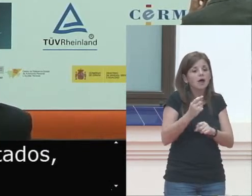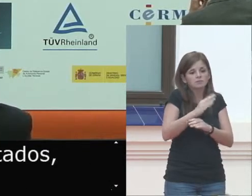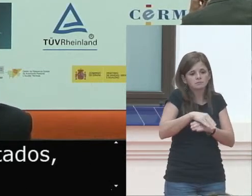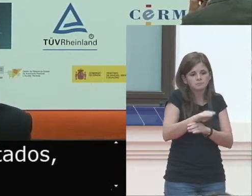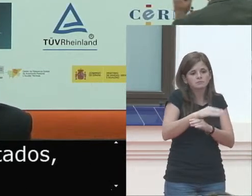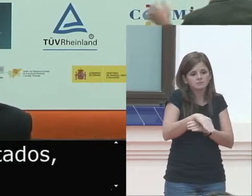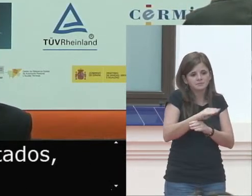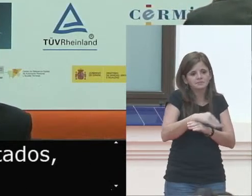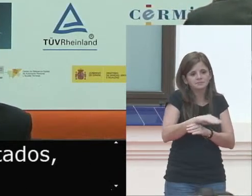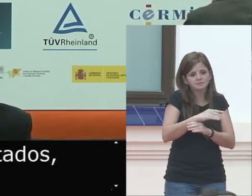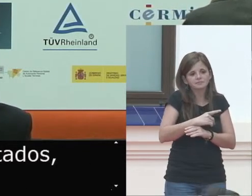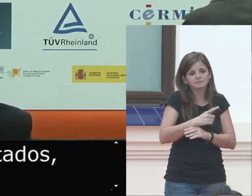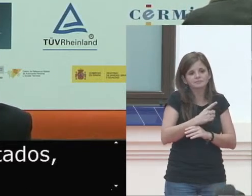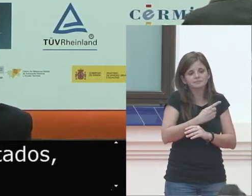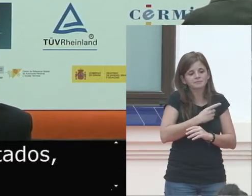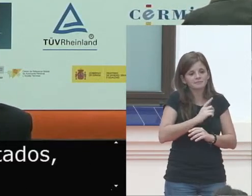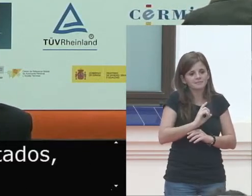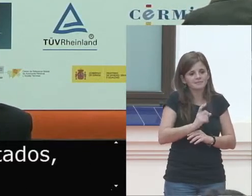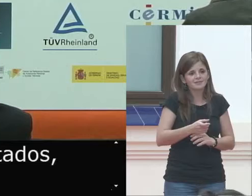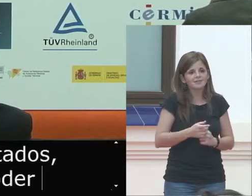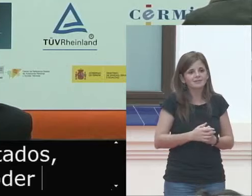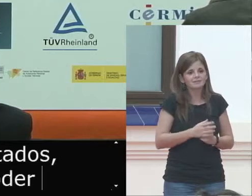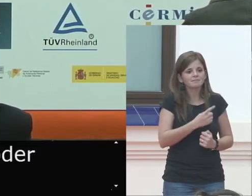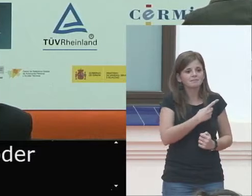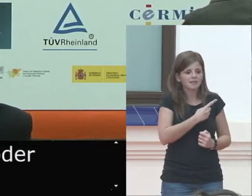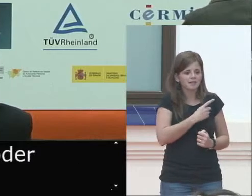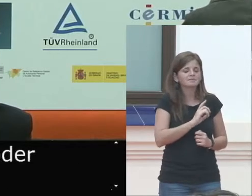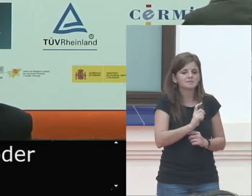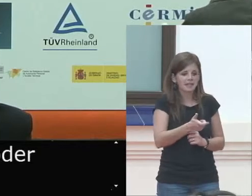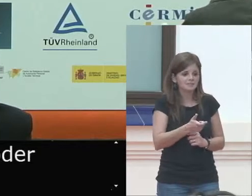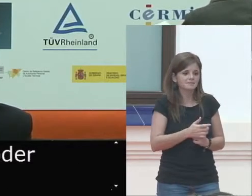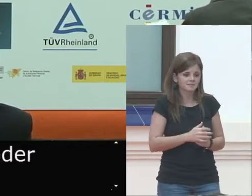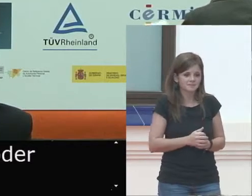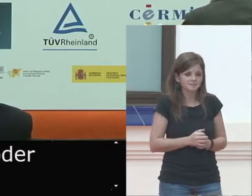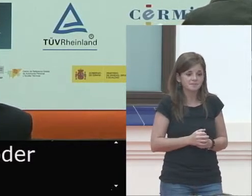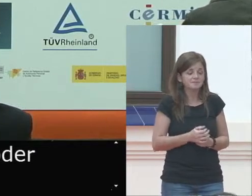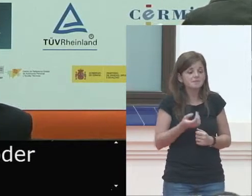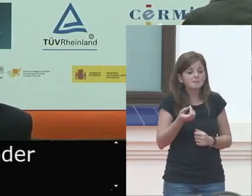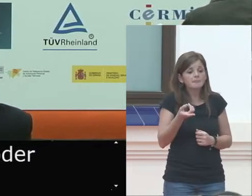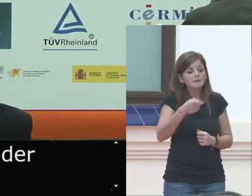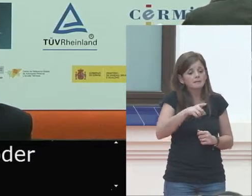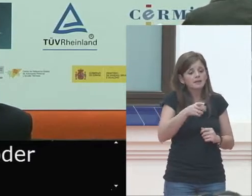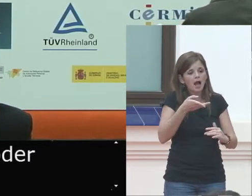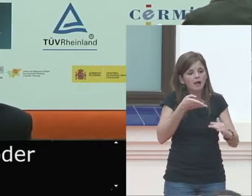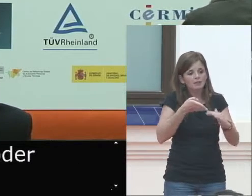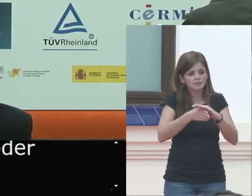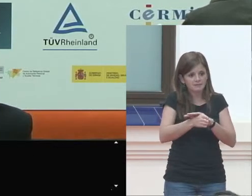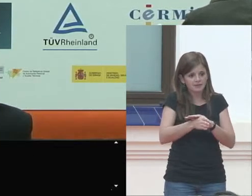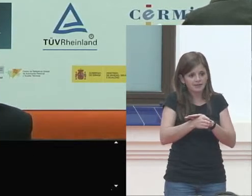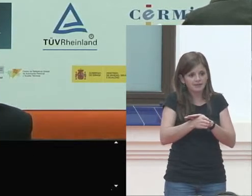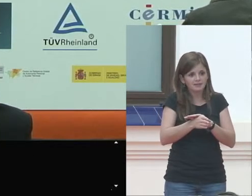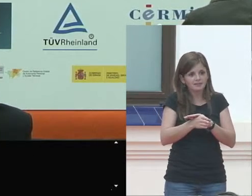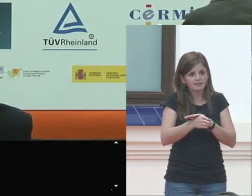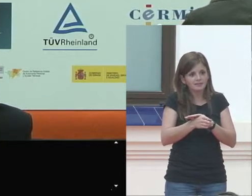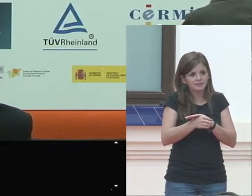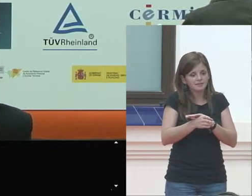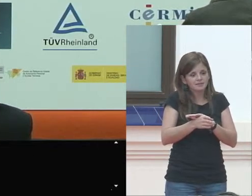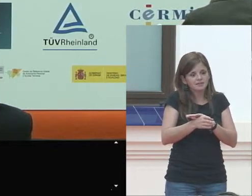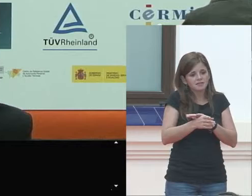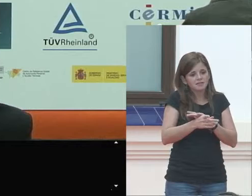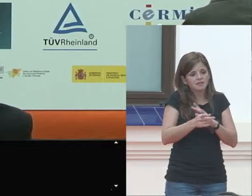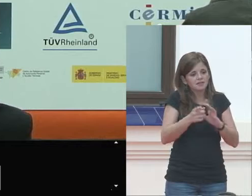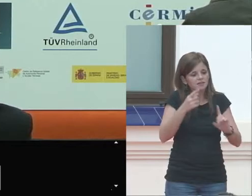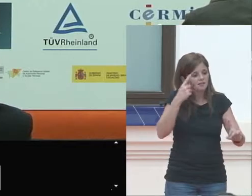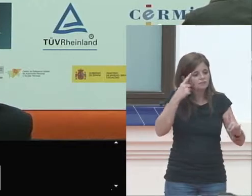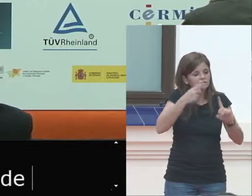poder político. Y sí, eso es un impulso. También la accesibilidad y los retos